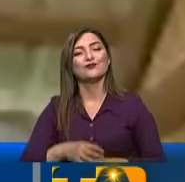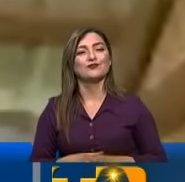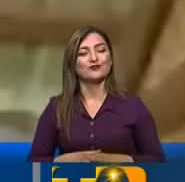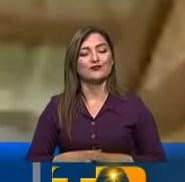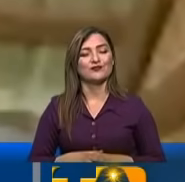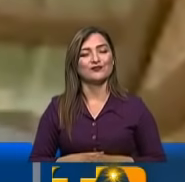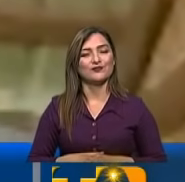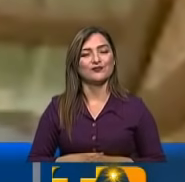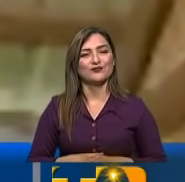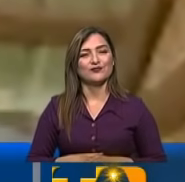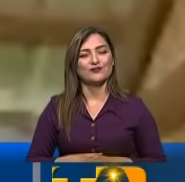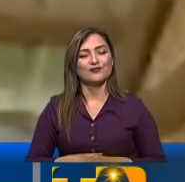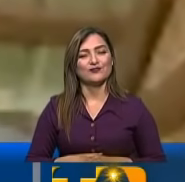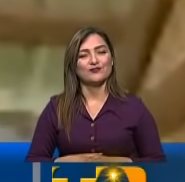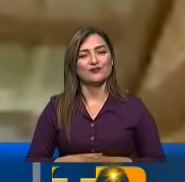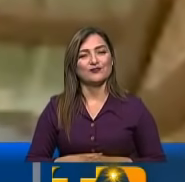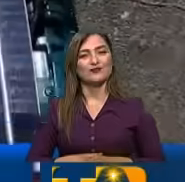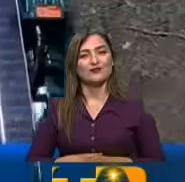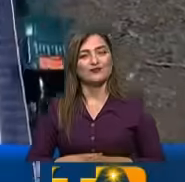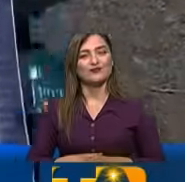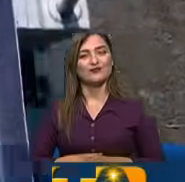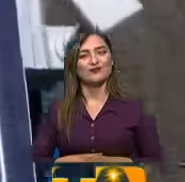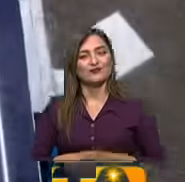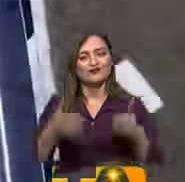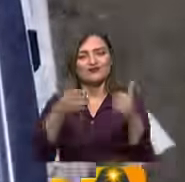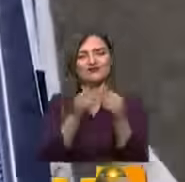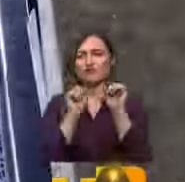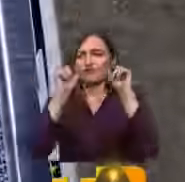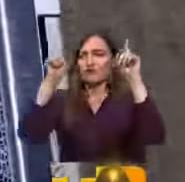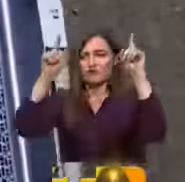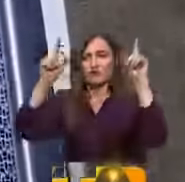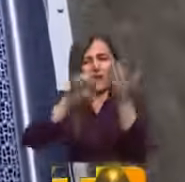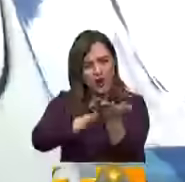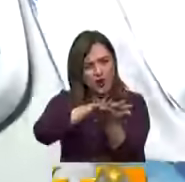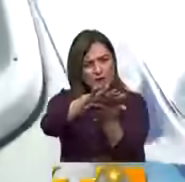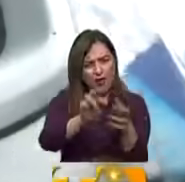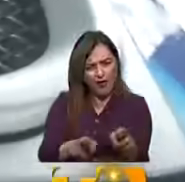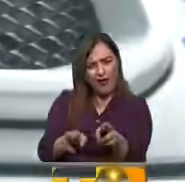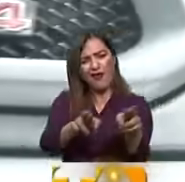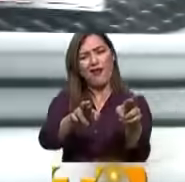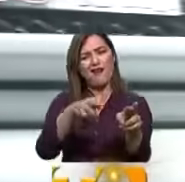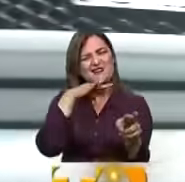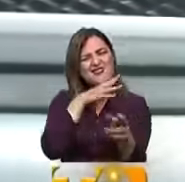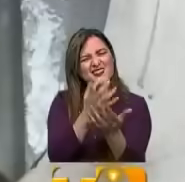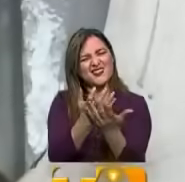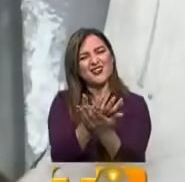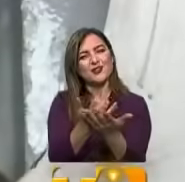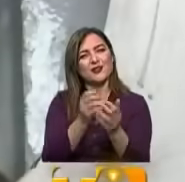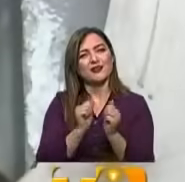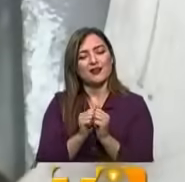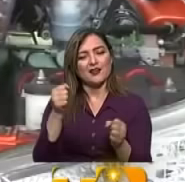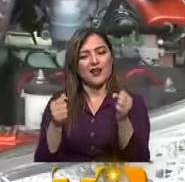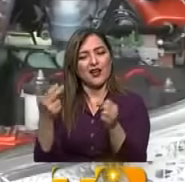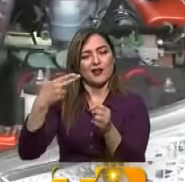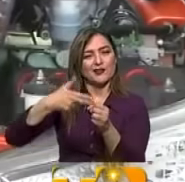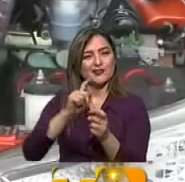de capacitación de chamanes solares. Máquinas fantásticas que limpian ríos, automóviles que dejaron la gasolina